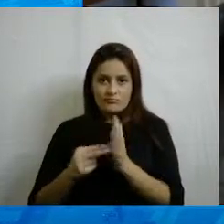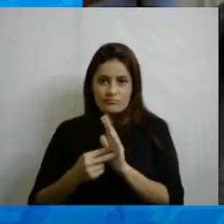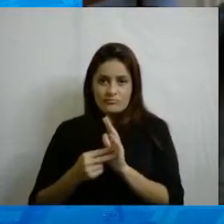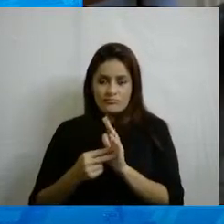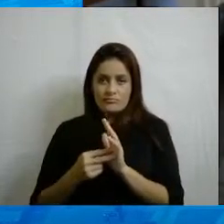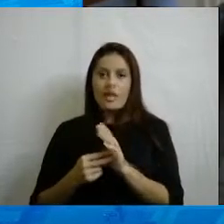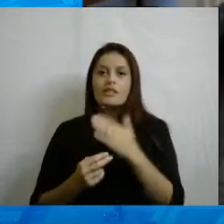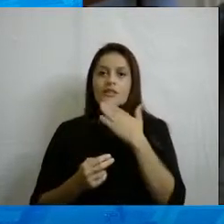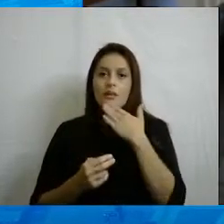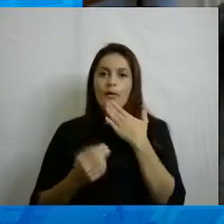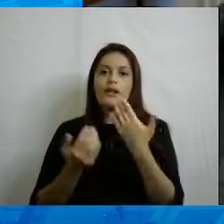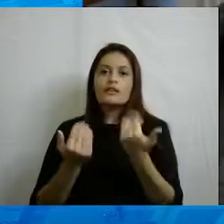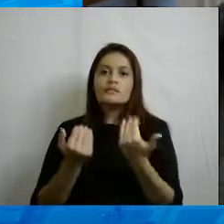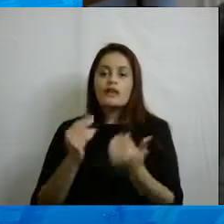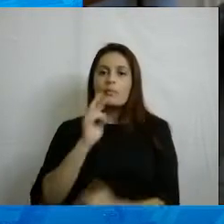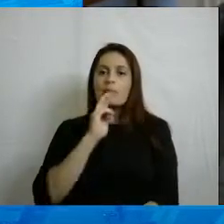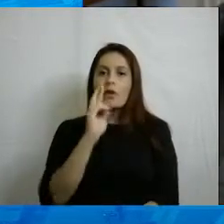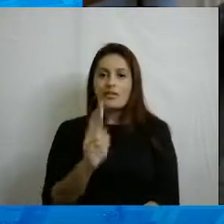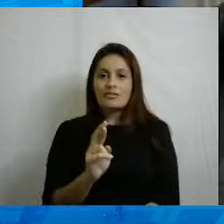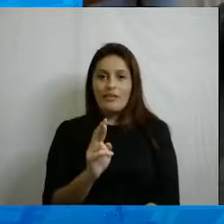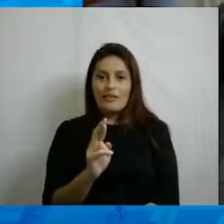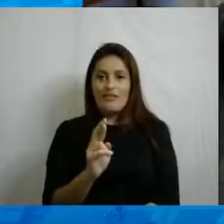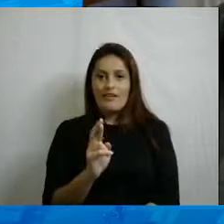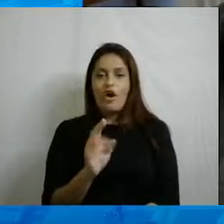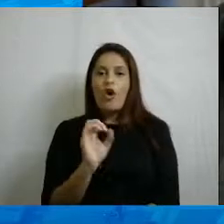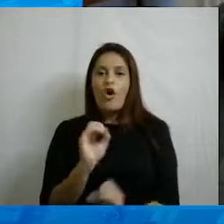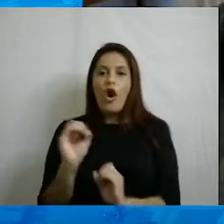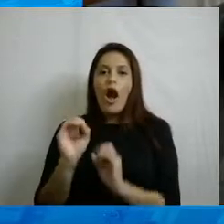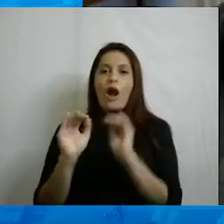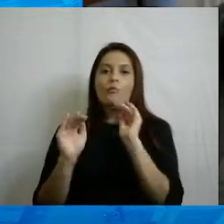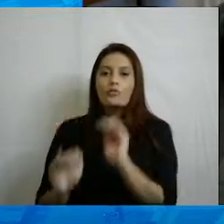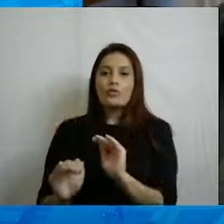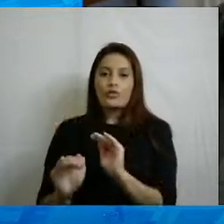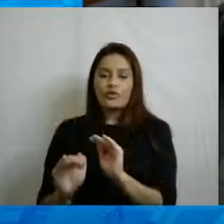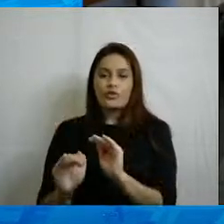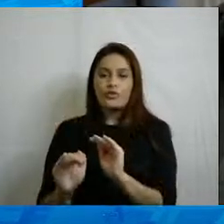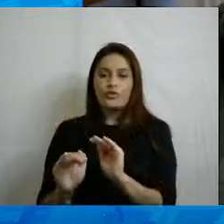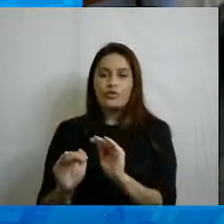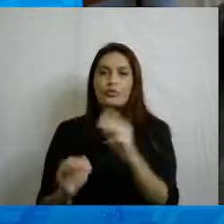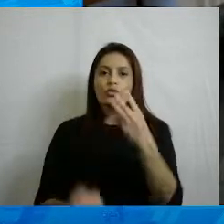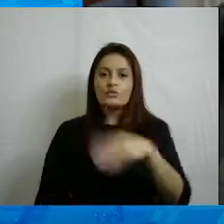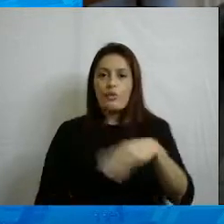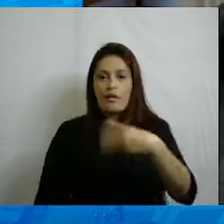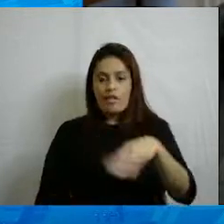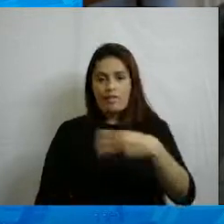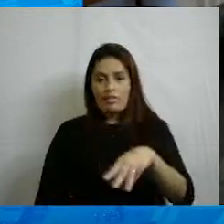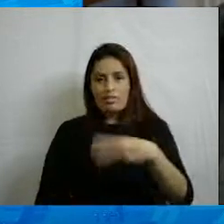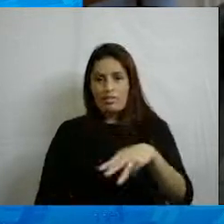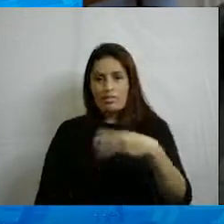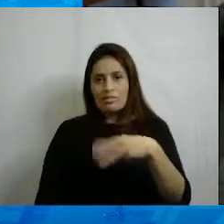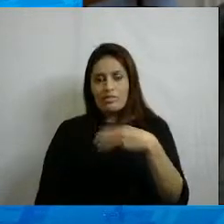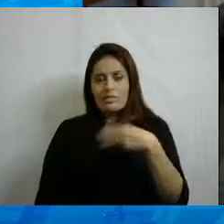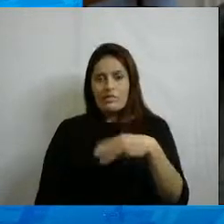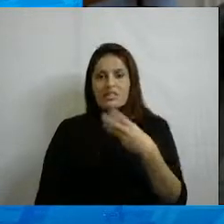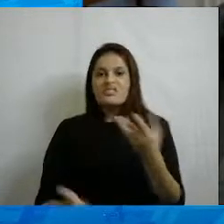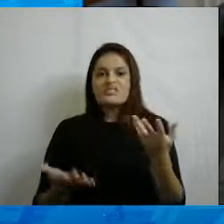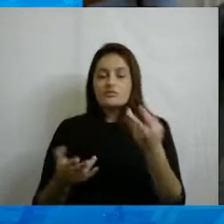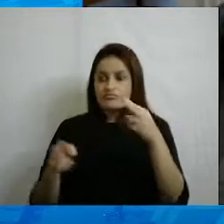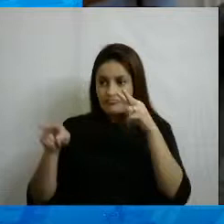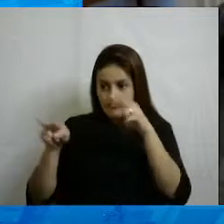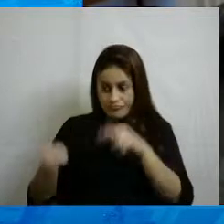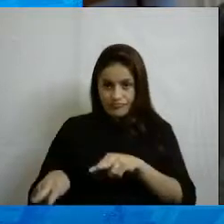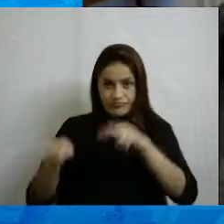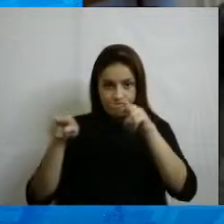también necesitamos una respuesta o un apoyo de parte del municipio, y que es una